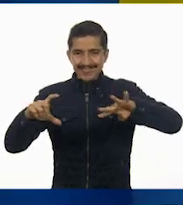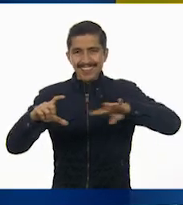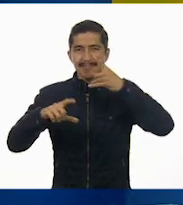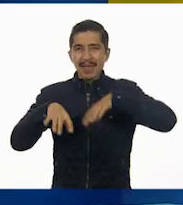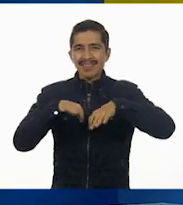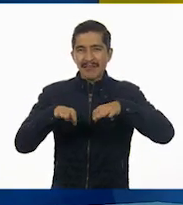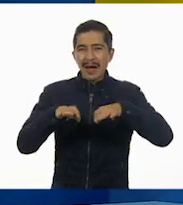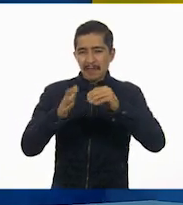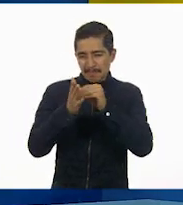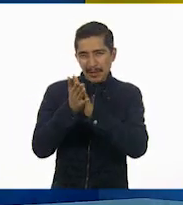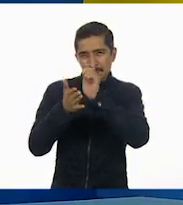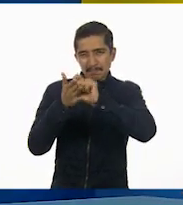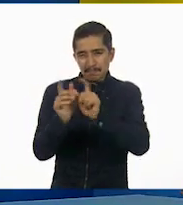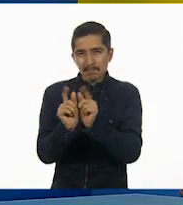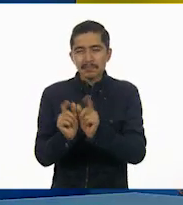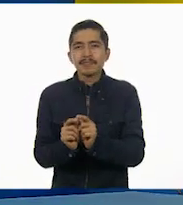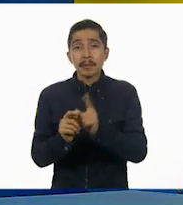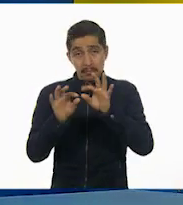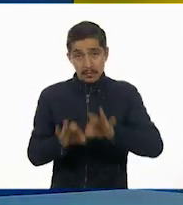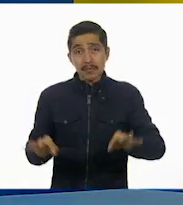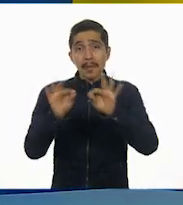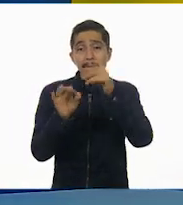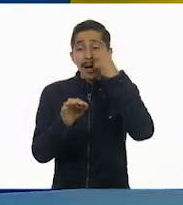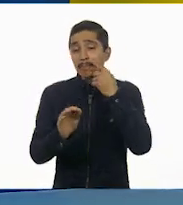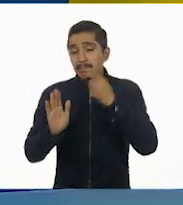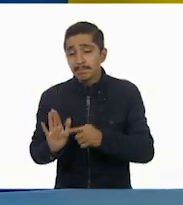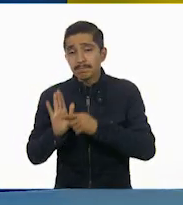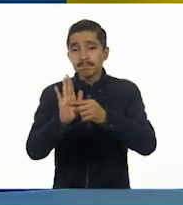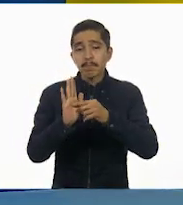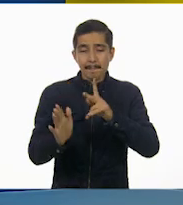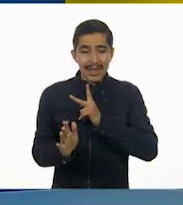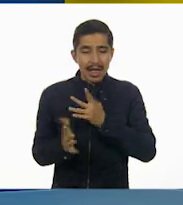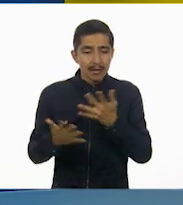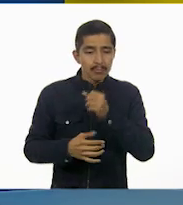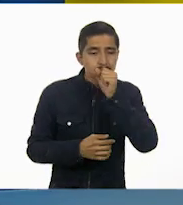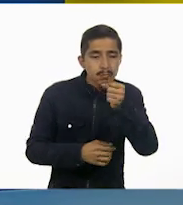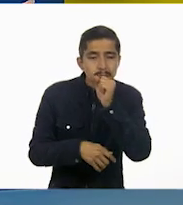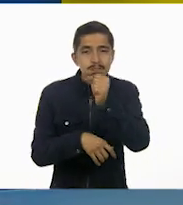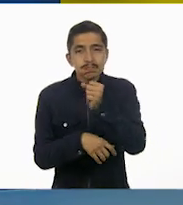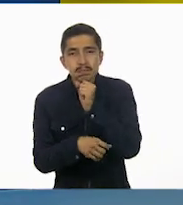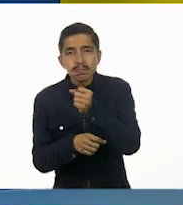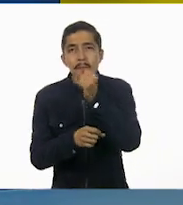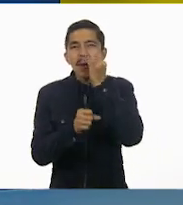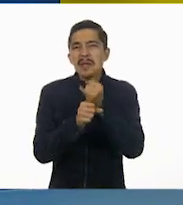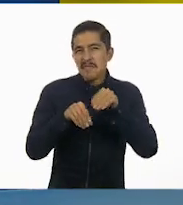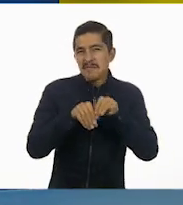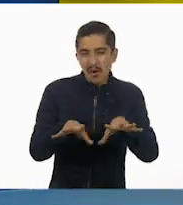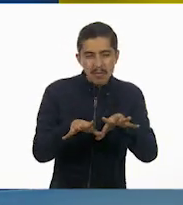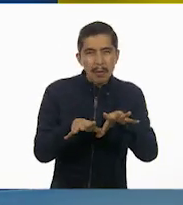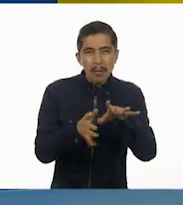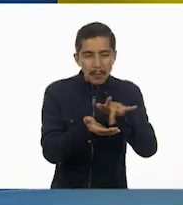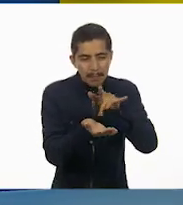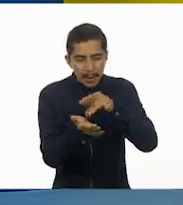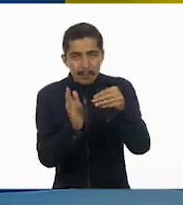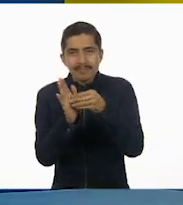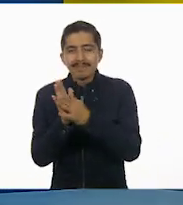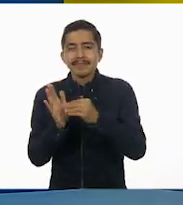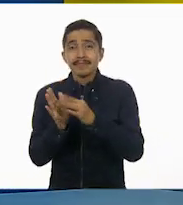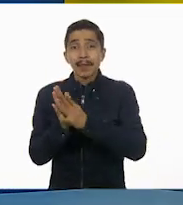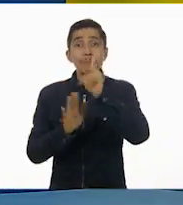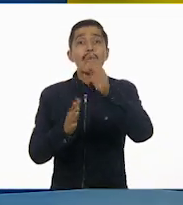son indispensables para sustentar nuestro reportaje en diversas fuentes de información.